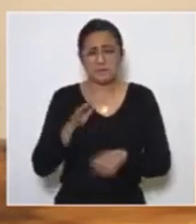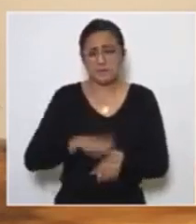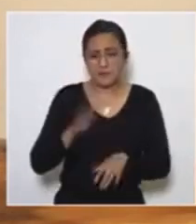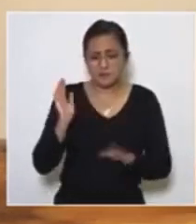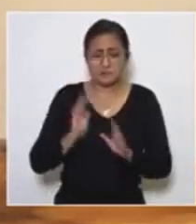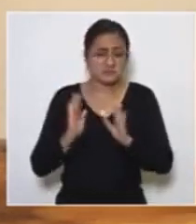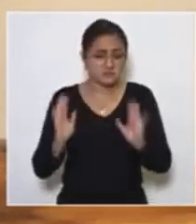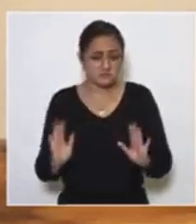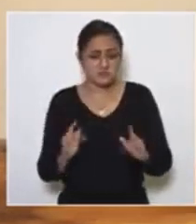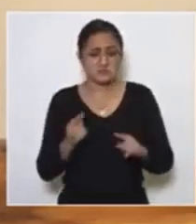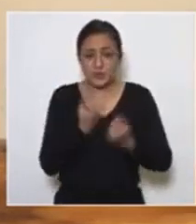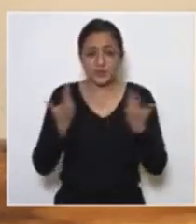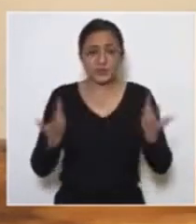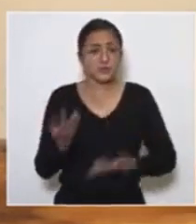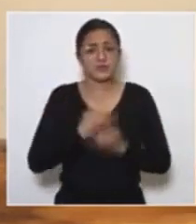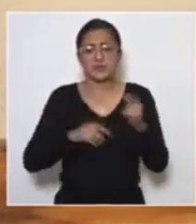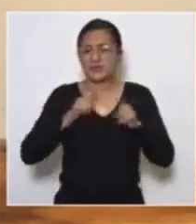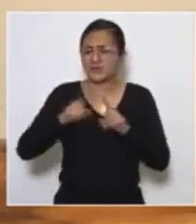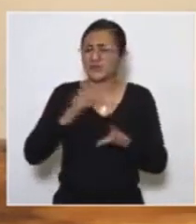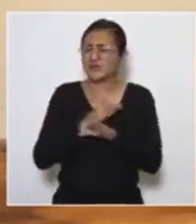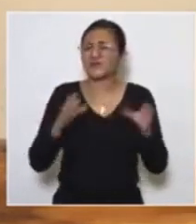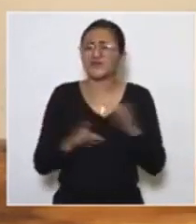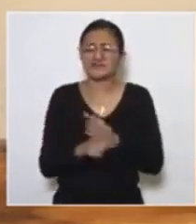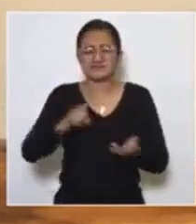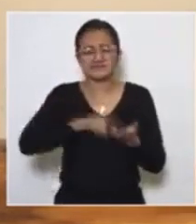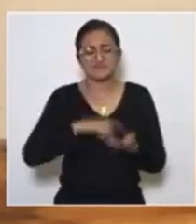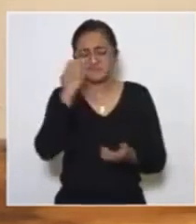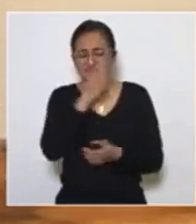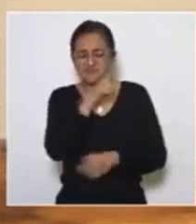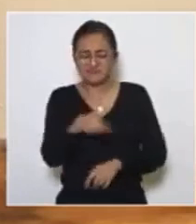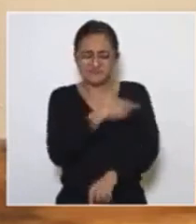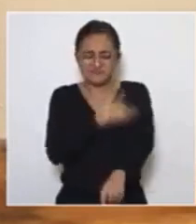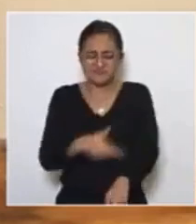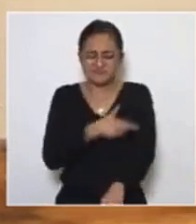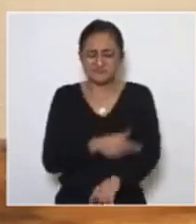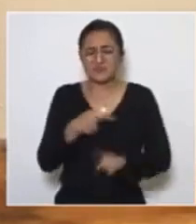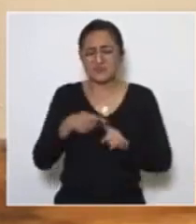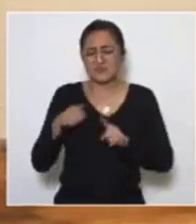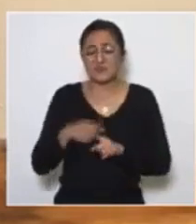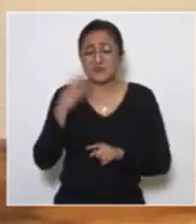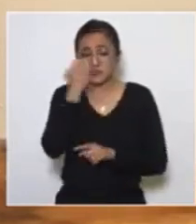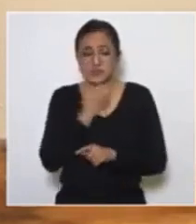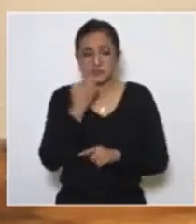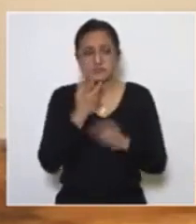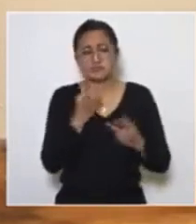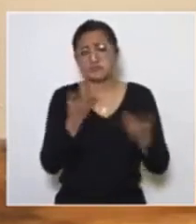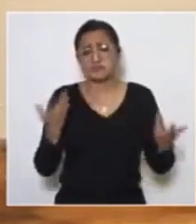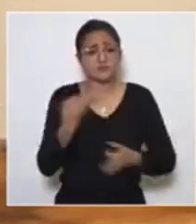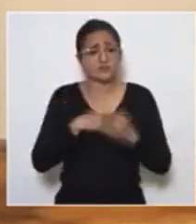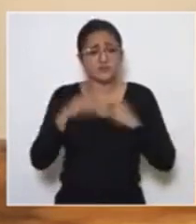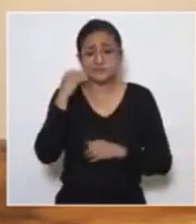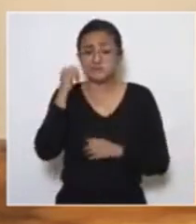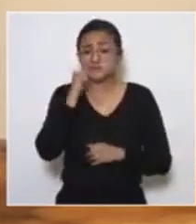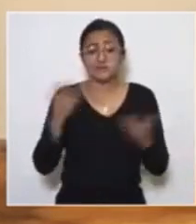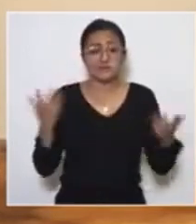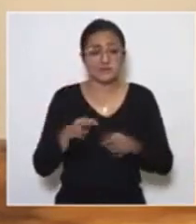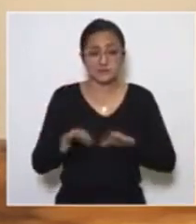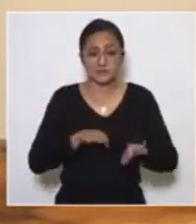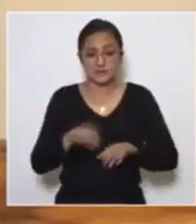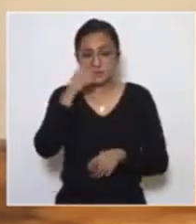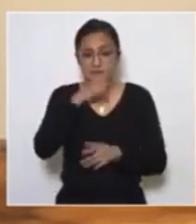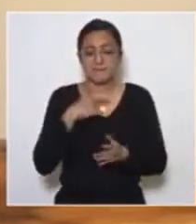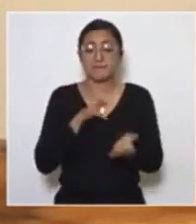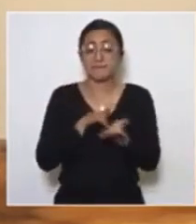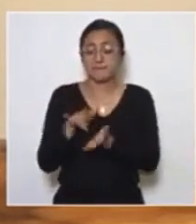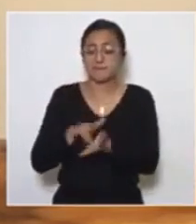otras están en proceso, tipo de obras en cientos de escuelas. Esa es la labor que todo el tiempo se hace para